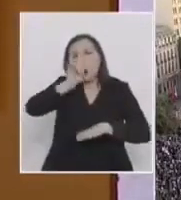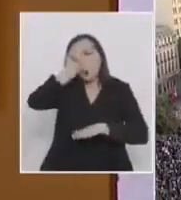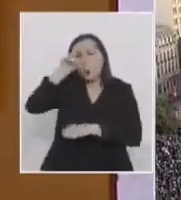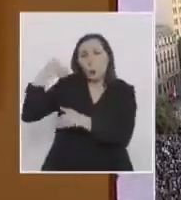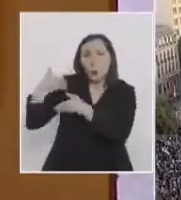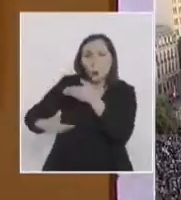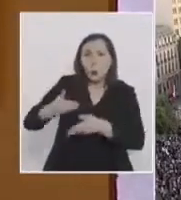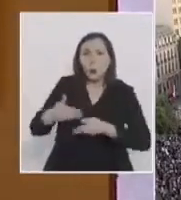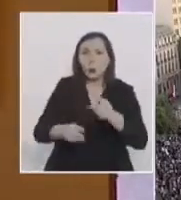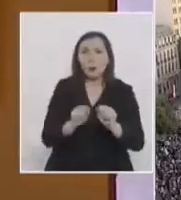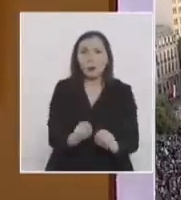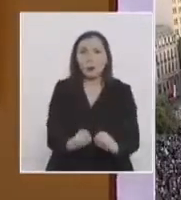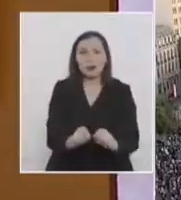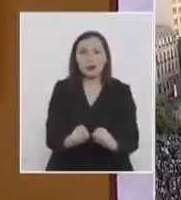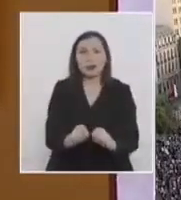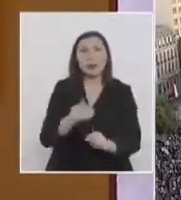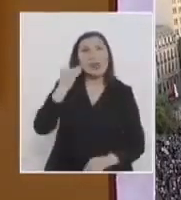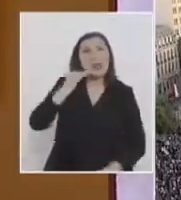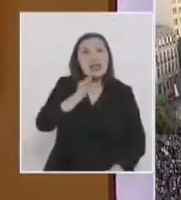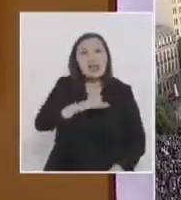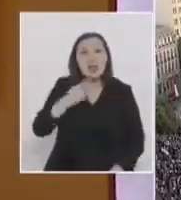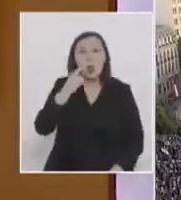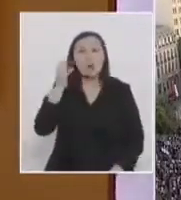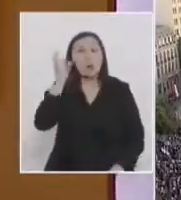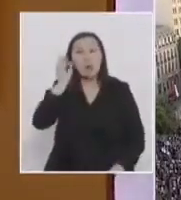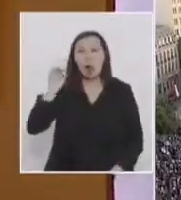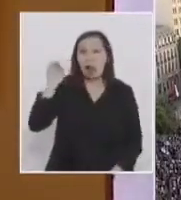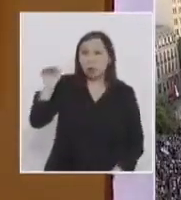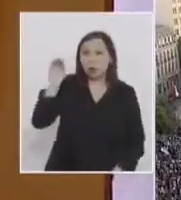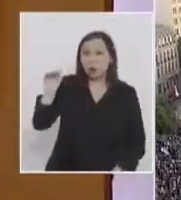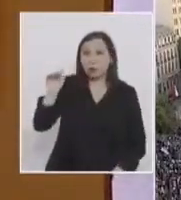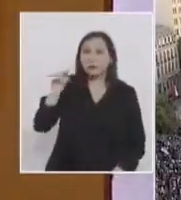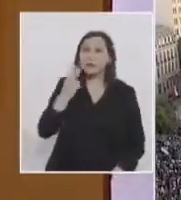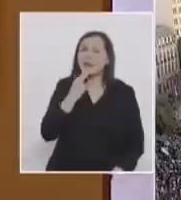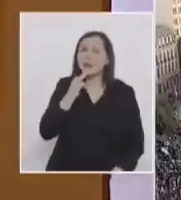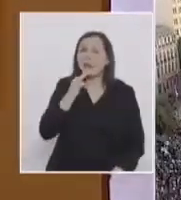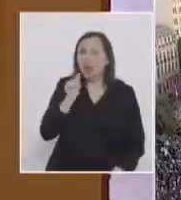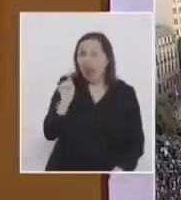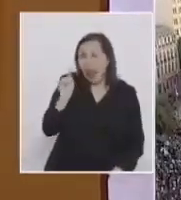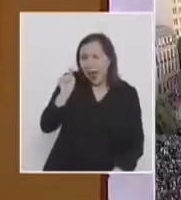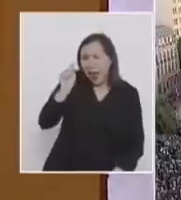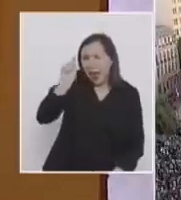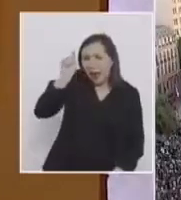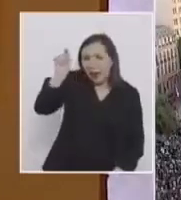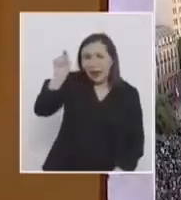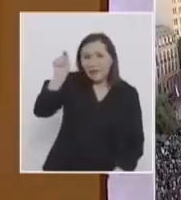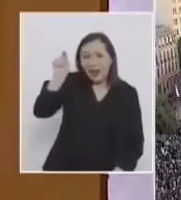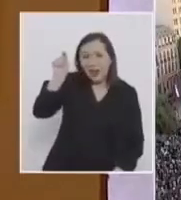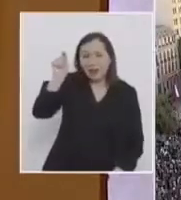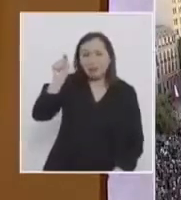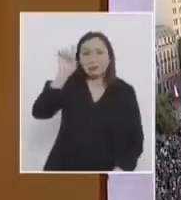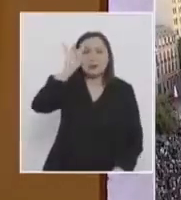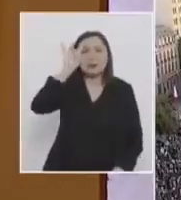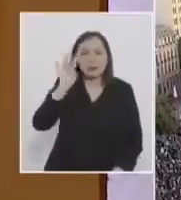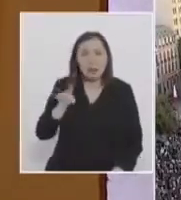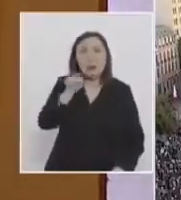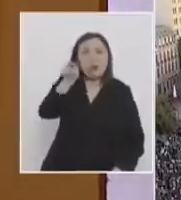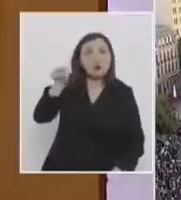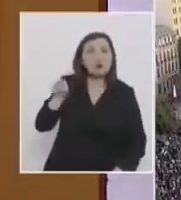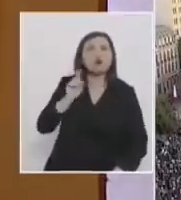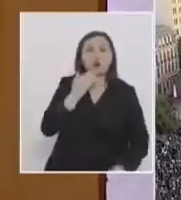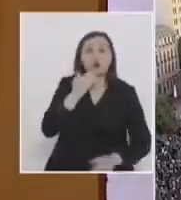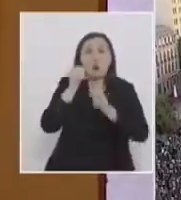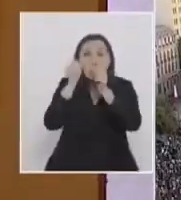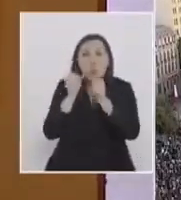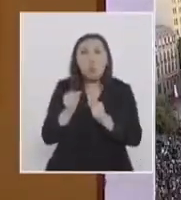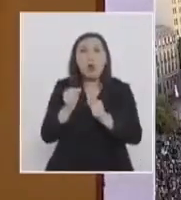tradicionales. Que los niños y niñas de Alto Hospicio, allá arriba, sepan que ellos también van a